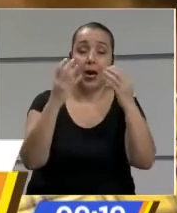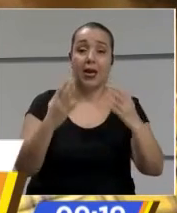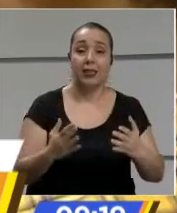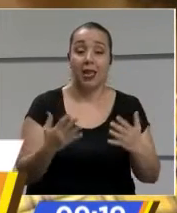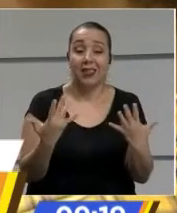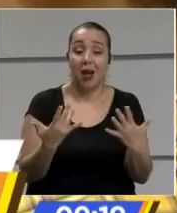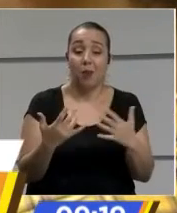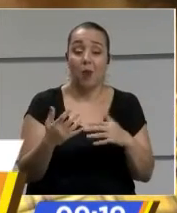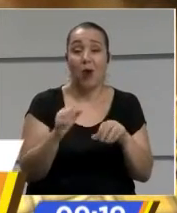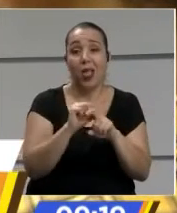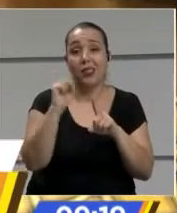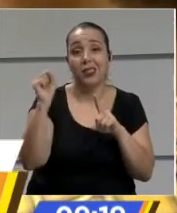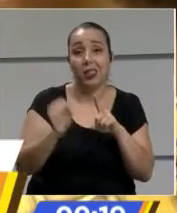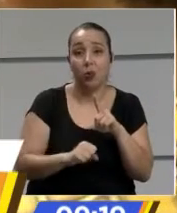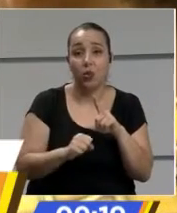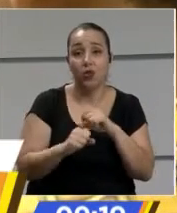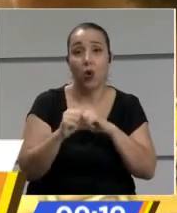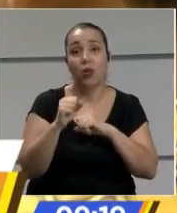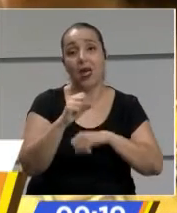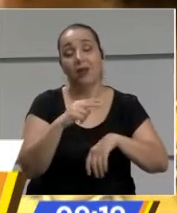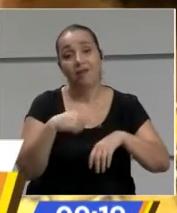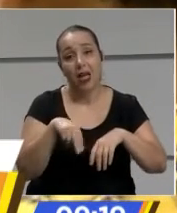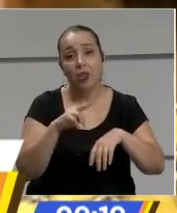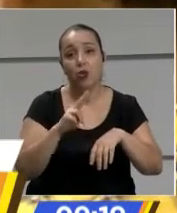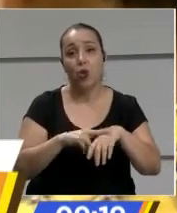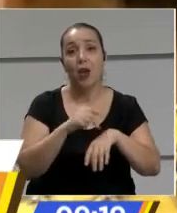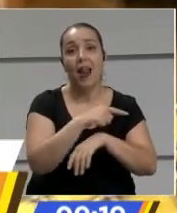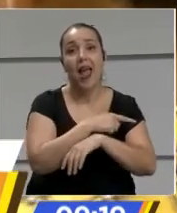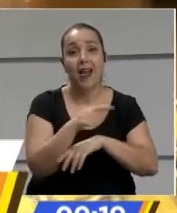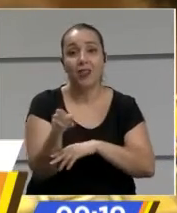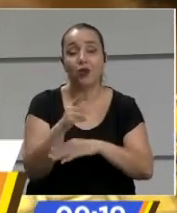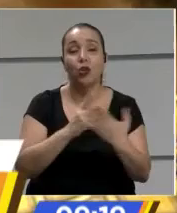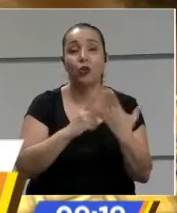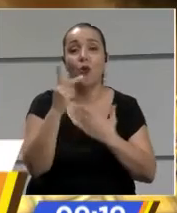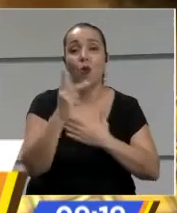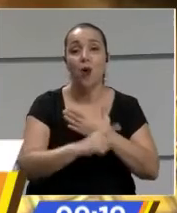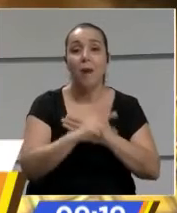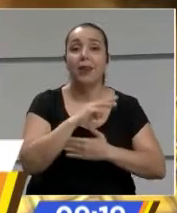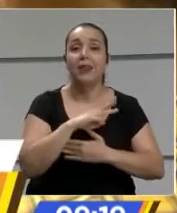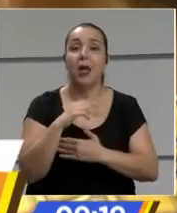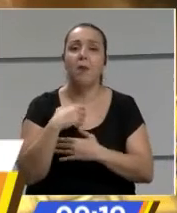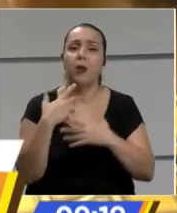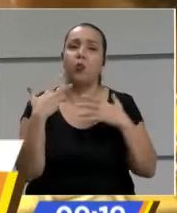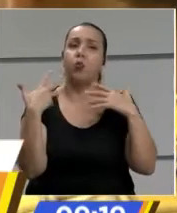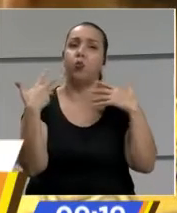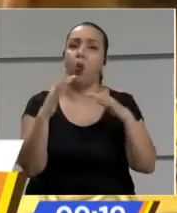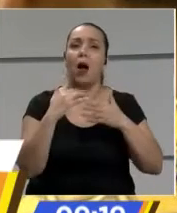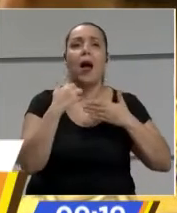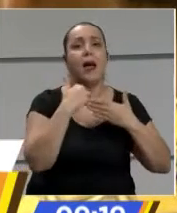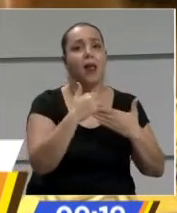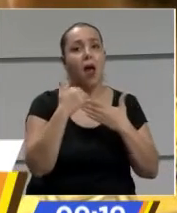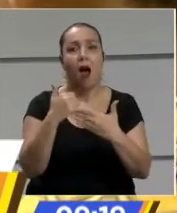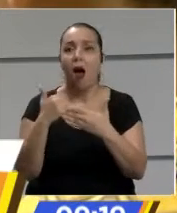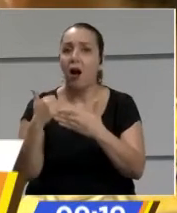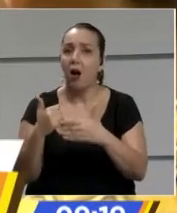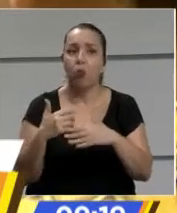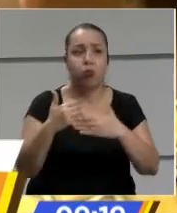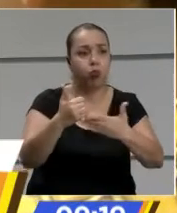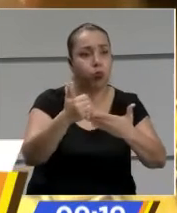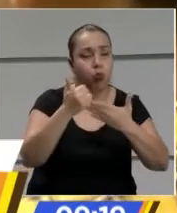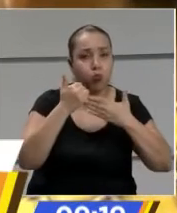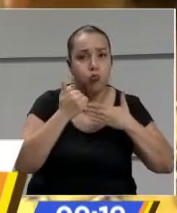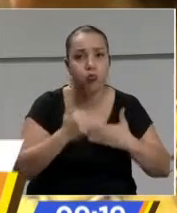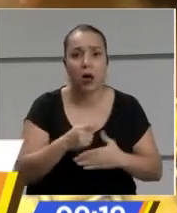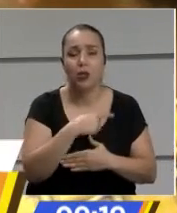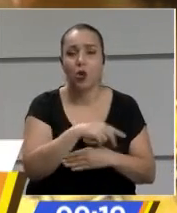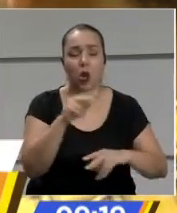tenido que hacer trabajo para mi práctica desde la casa y estos programas del MEP han sido de gran ayuda para mis trabajos de la práctica desde el mes de abril.